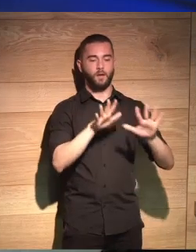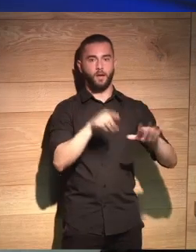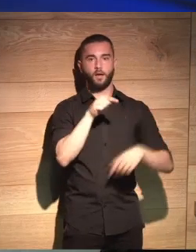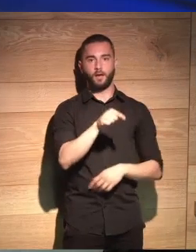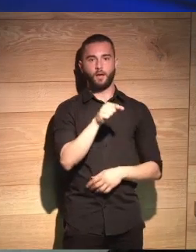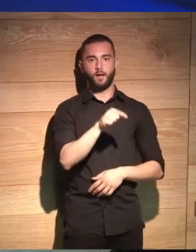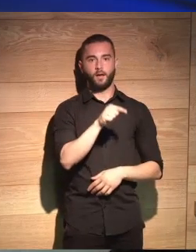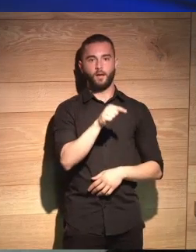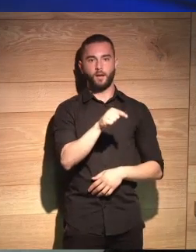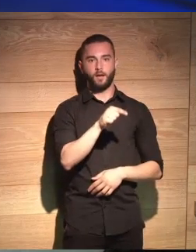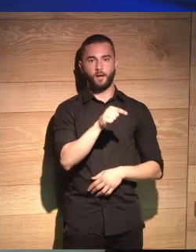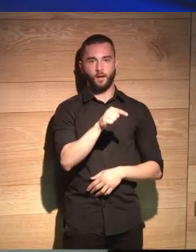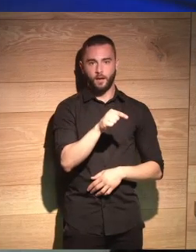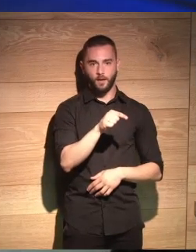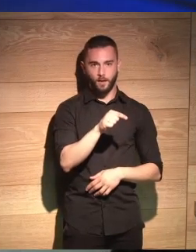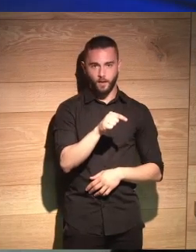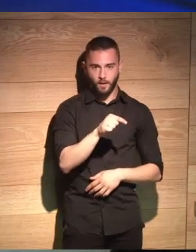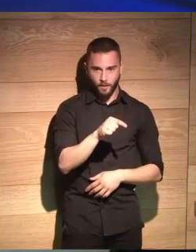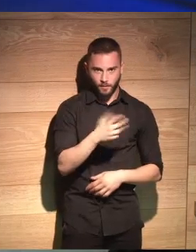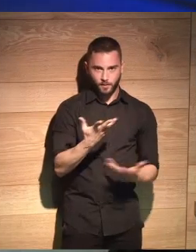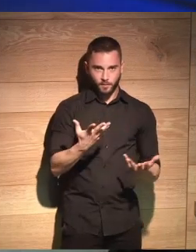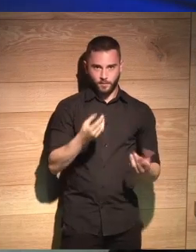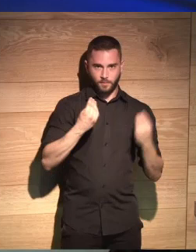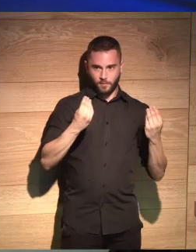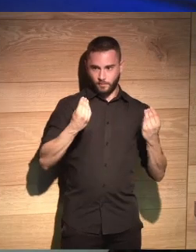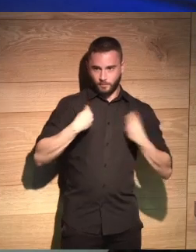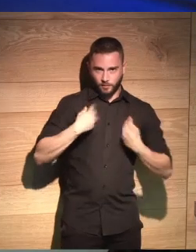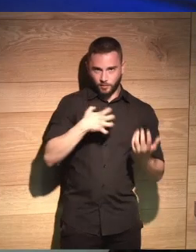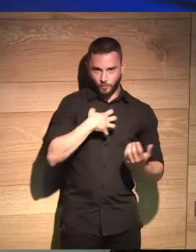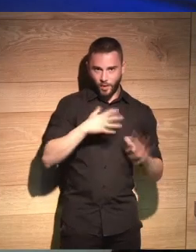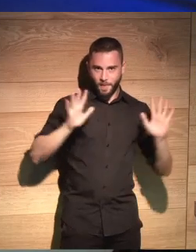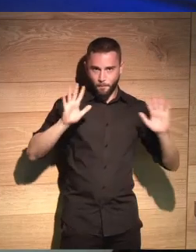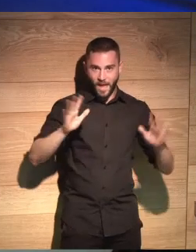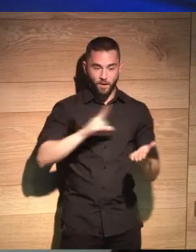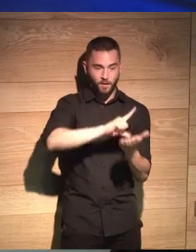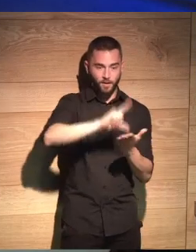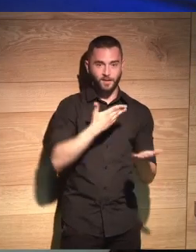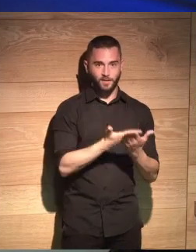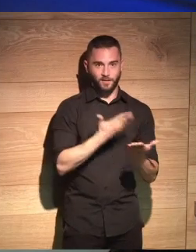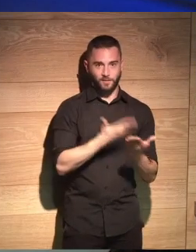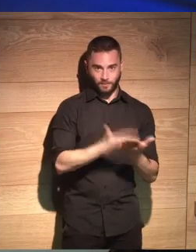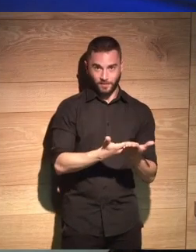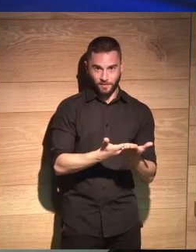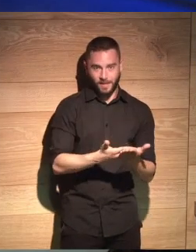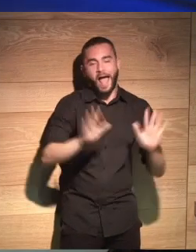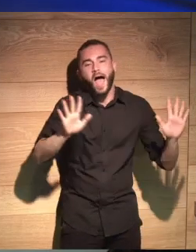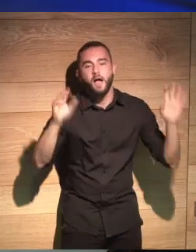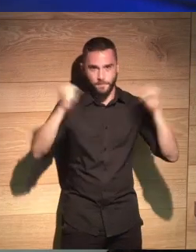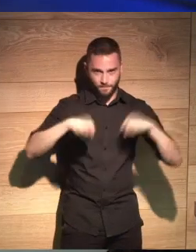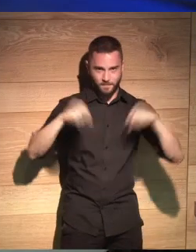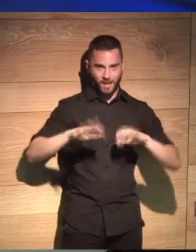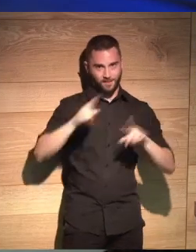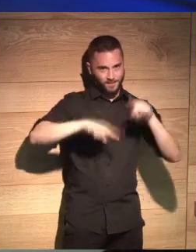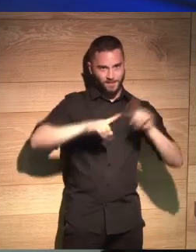de cultura. Pero bueno, siempre que se justifique como creación literaria, estamos a salvo, ¿no? Sí, bueno, yo